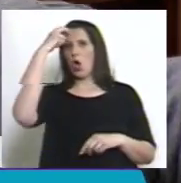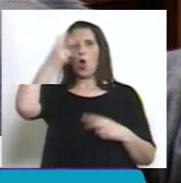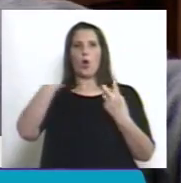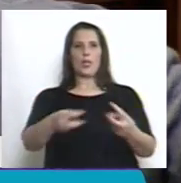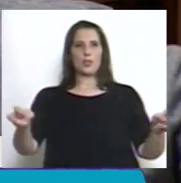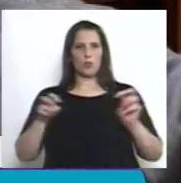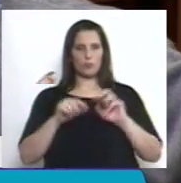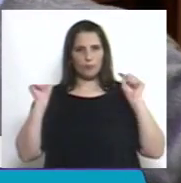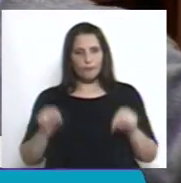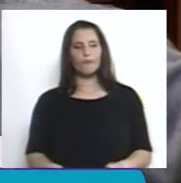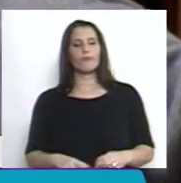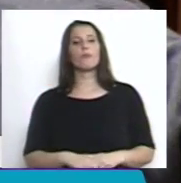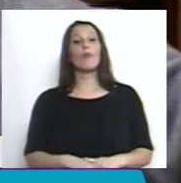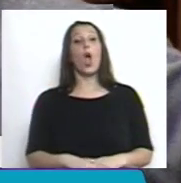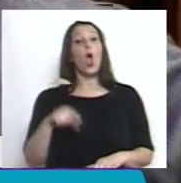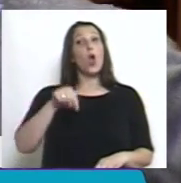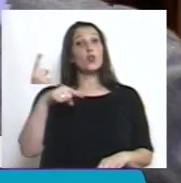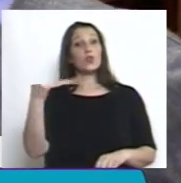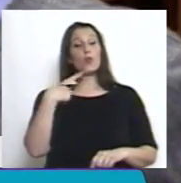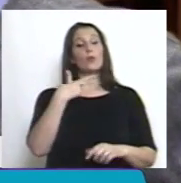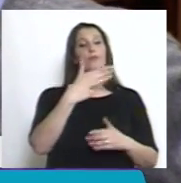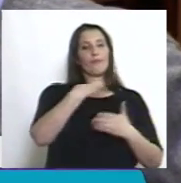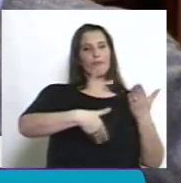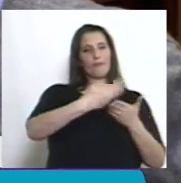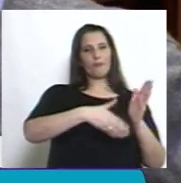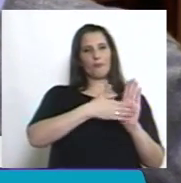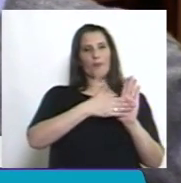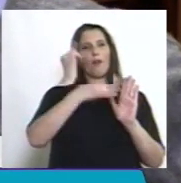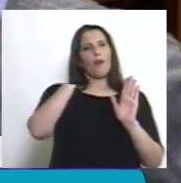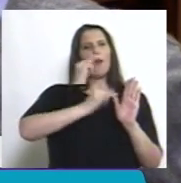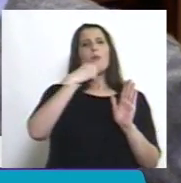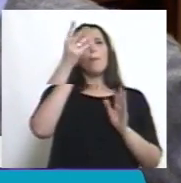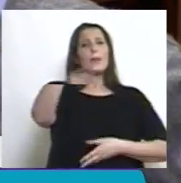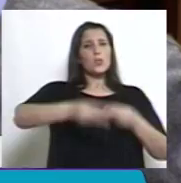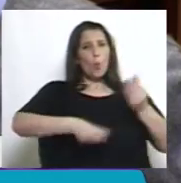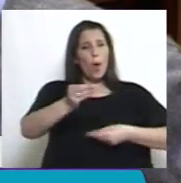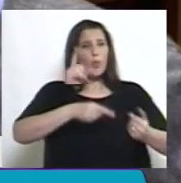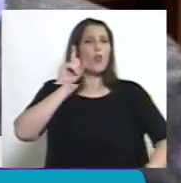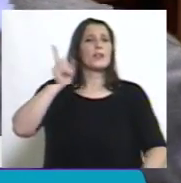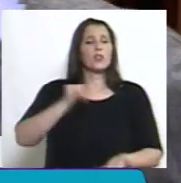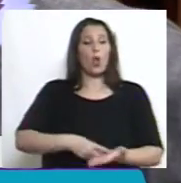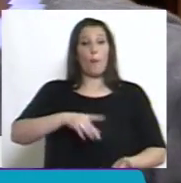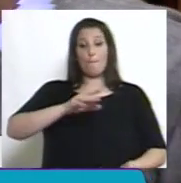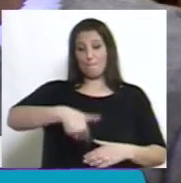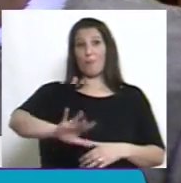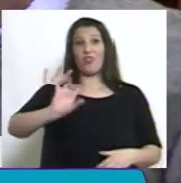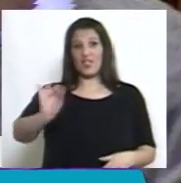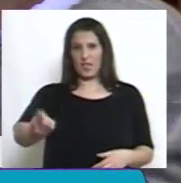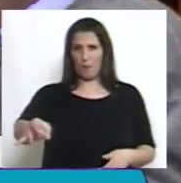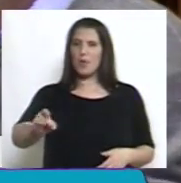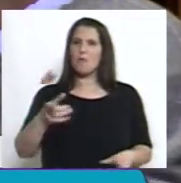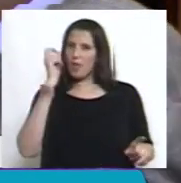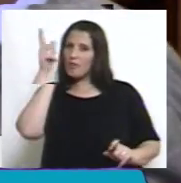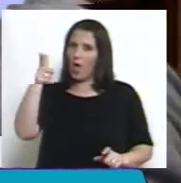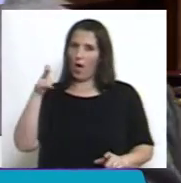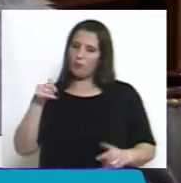Nosotros planteamos en el dictamen de que se terminara de decidir este presupuesto en el mes de diciembre, porque